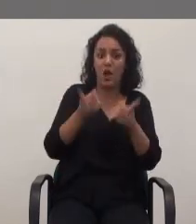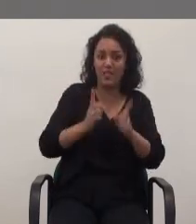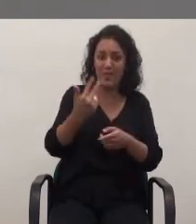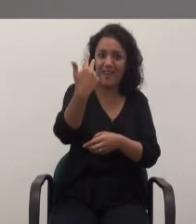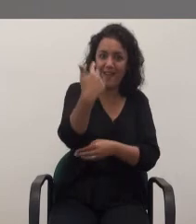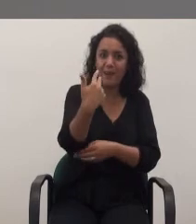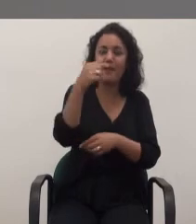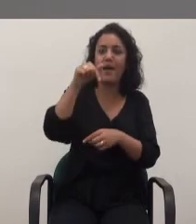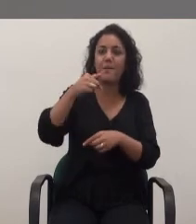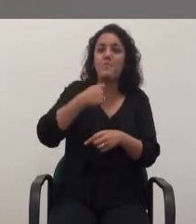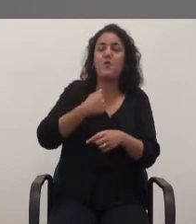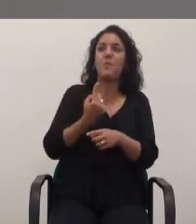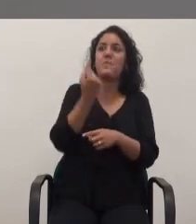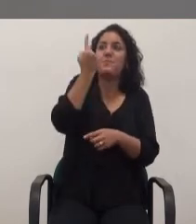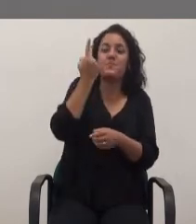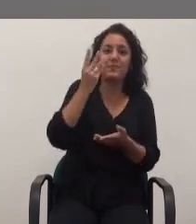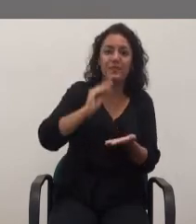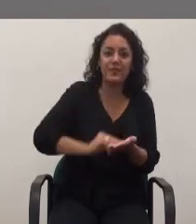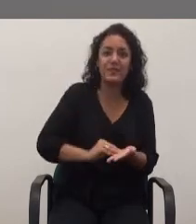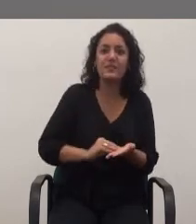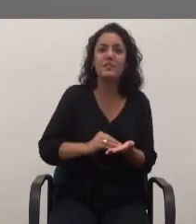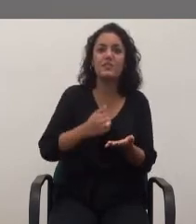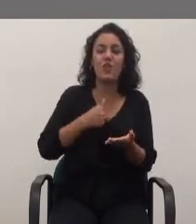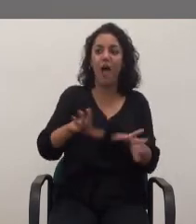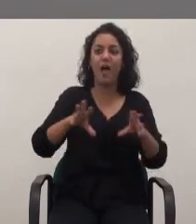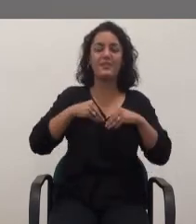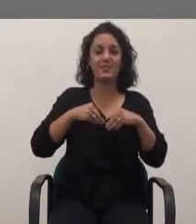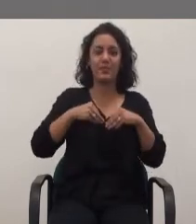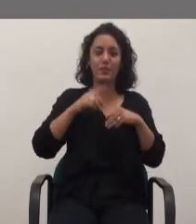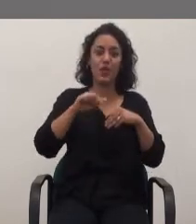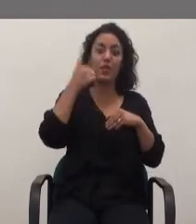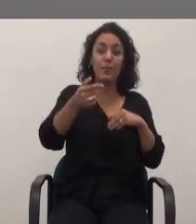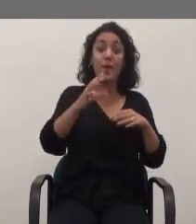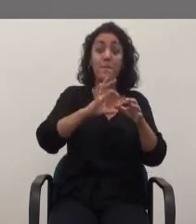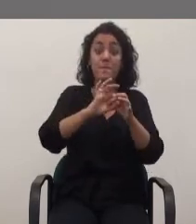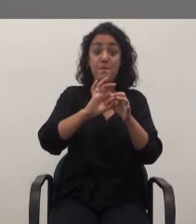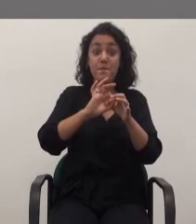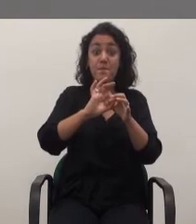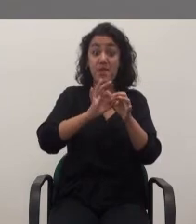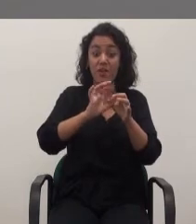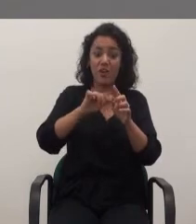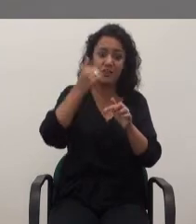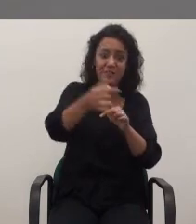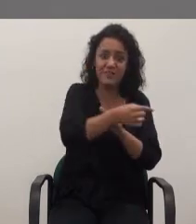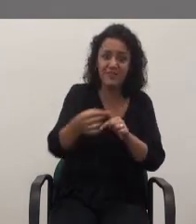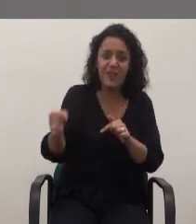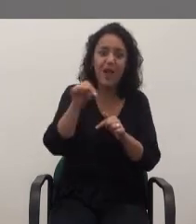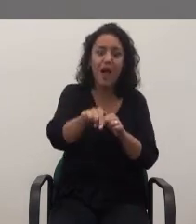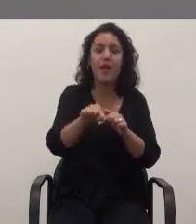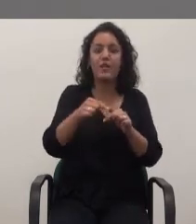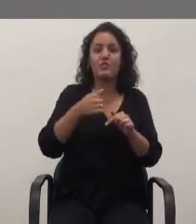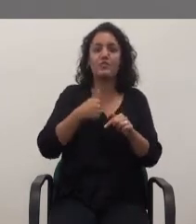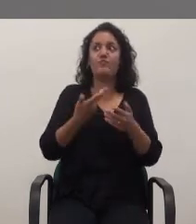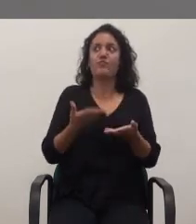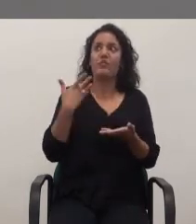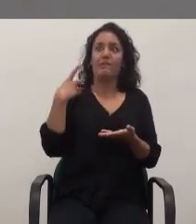por primera vez asumiendo que a partir del miércoles voy a estar ejerciendo la dirección del ICEF. Es un gusto hacerlo de esta